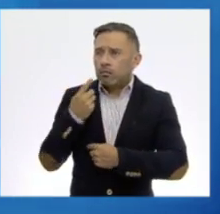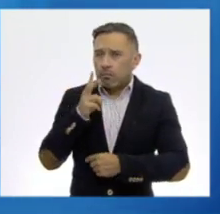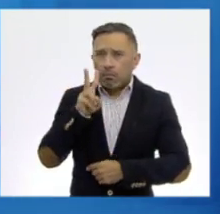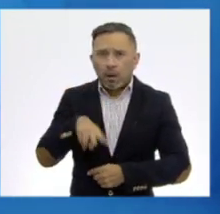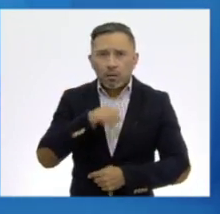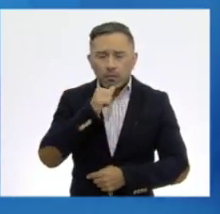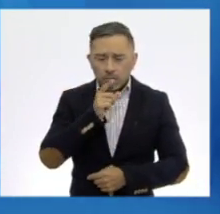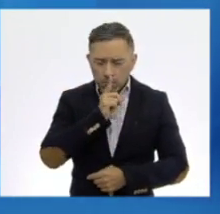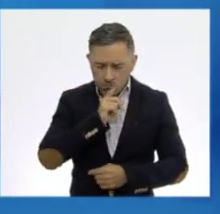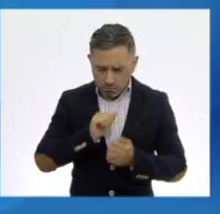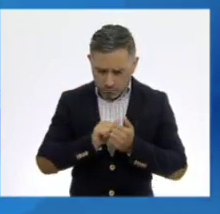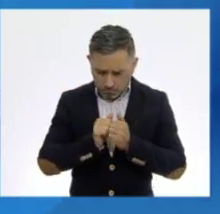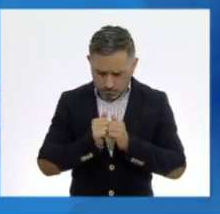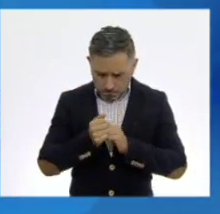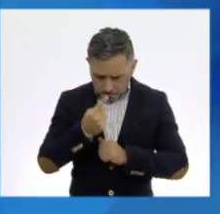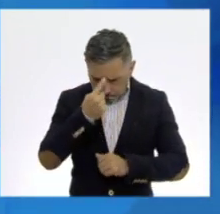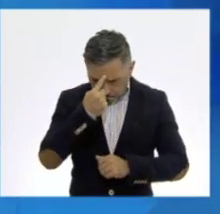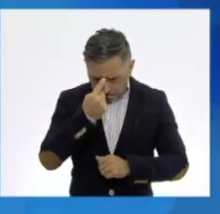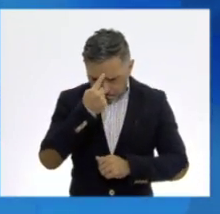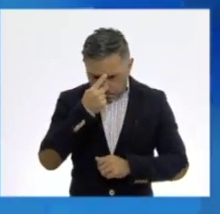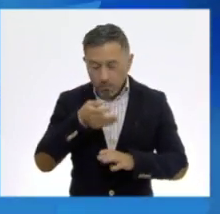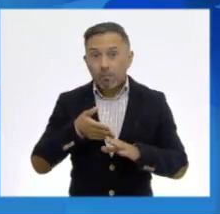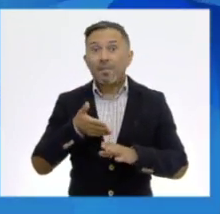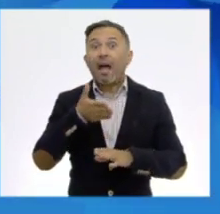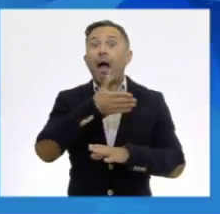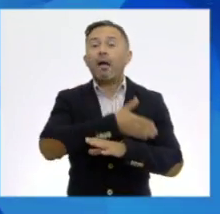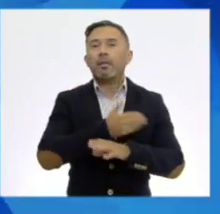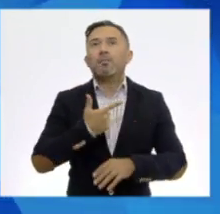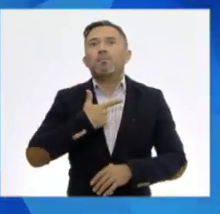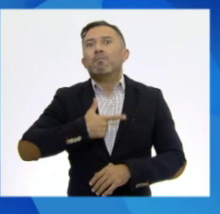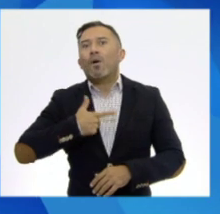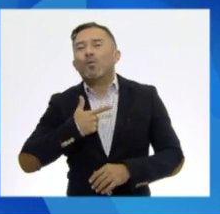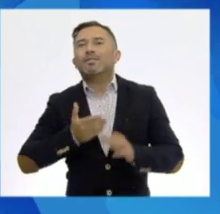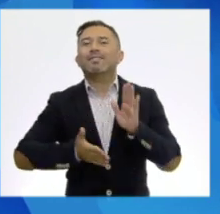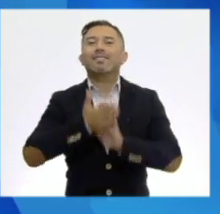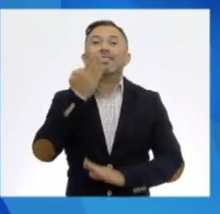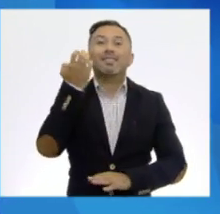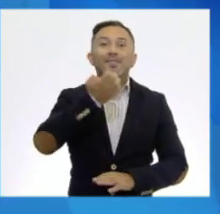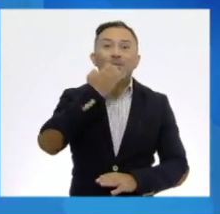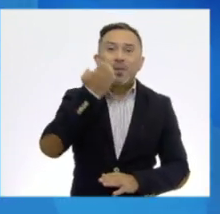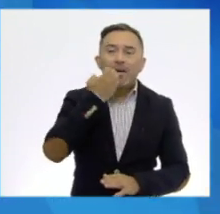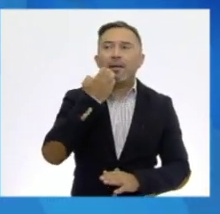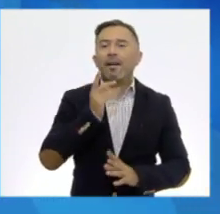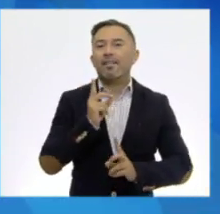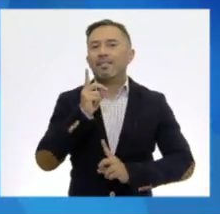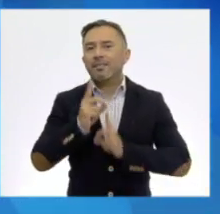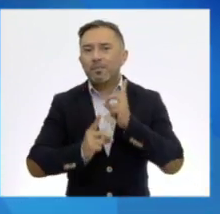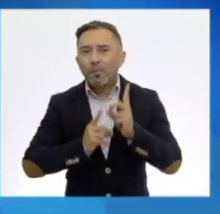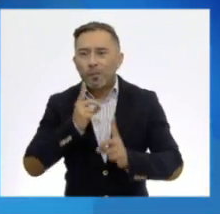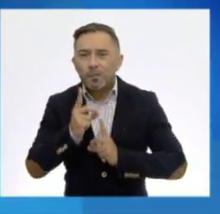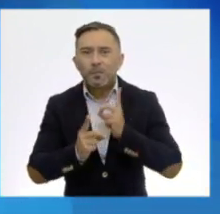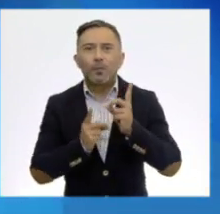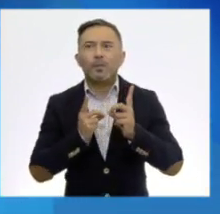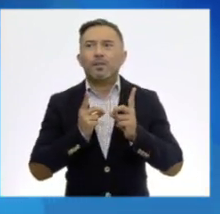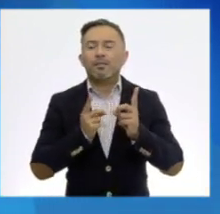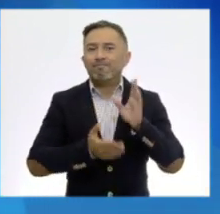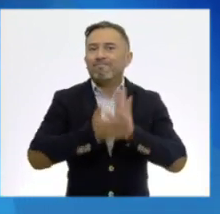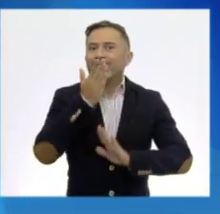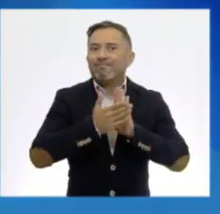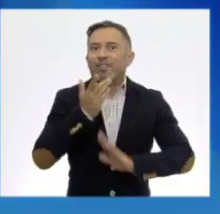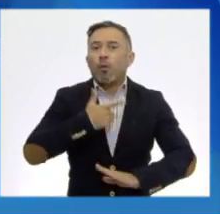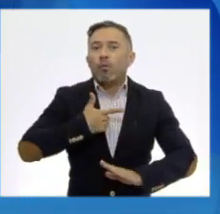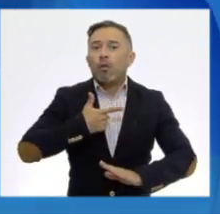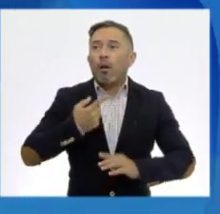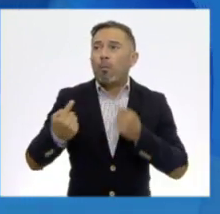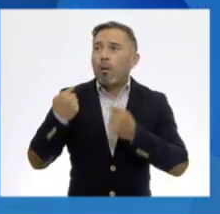pierdan el interés en cosas que antes les gustaban, como la escuela, los deportes, o también puede suceder